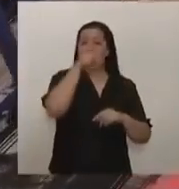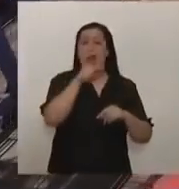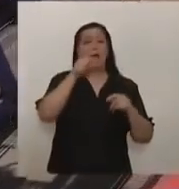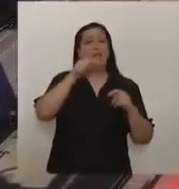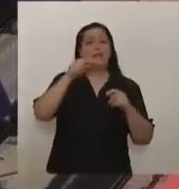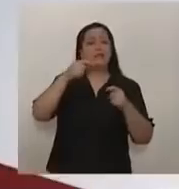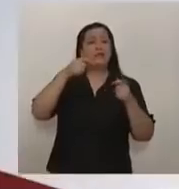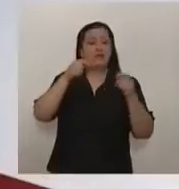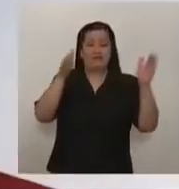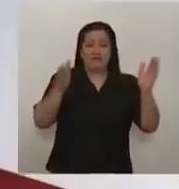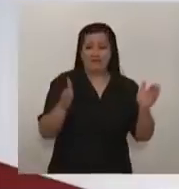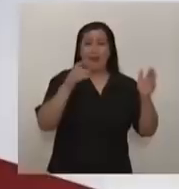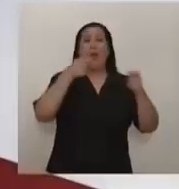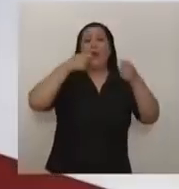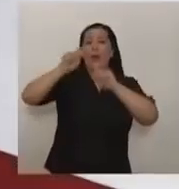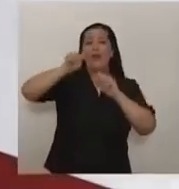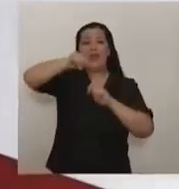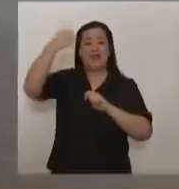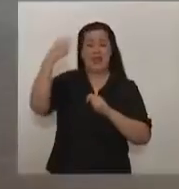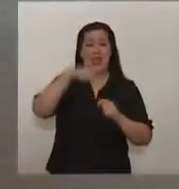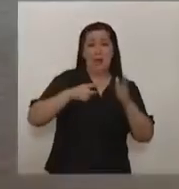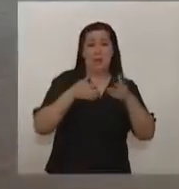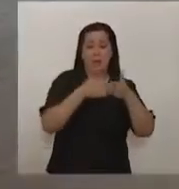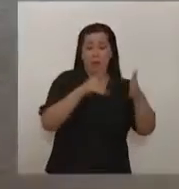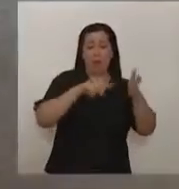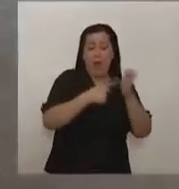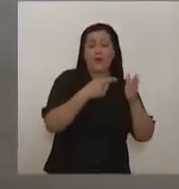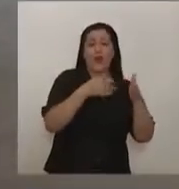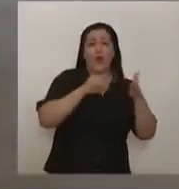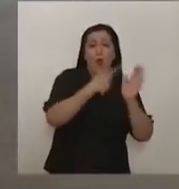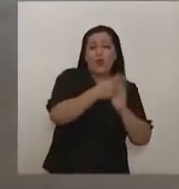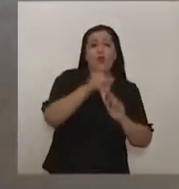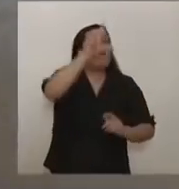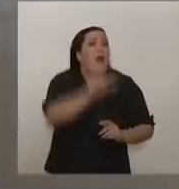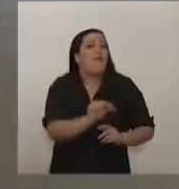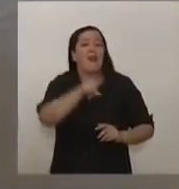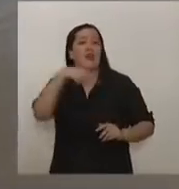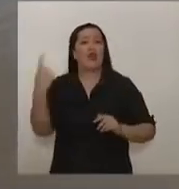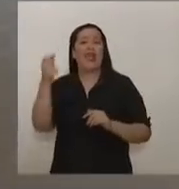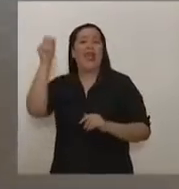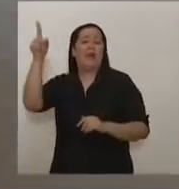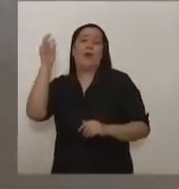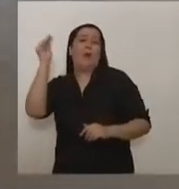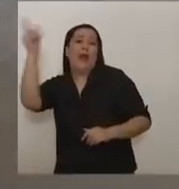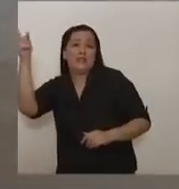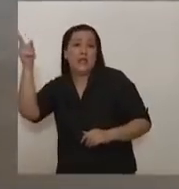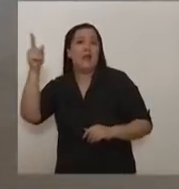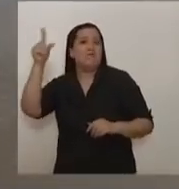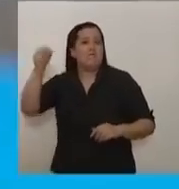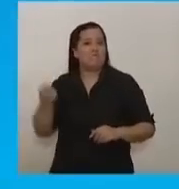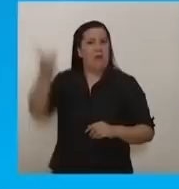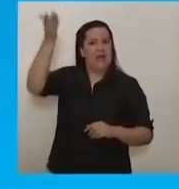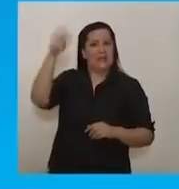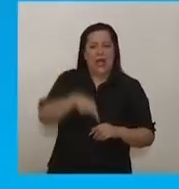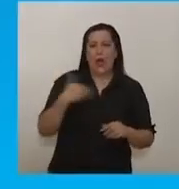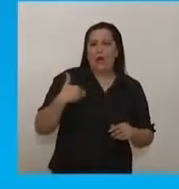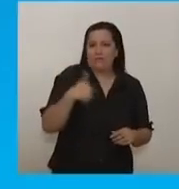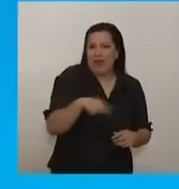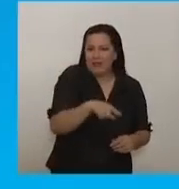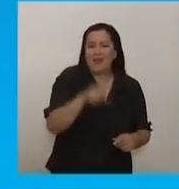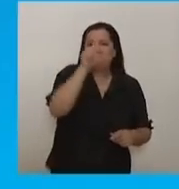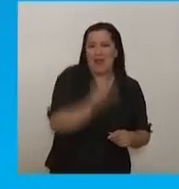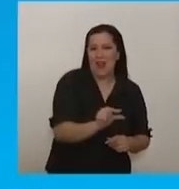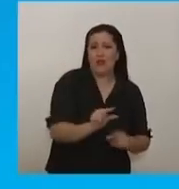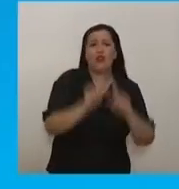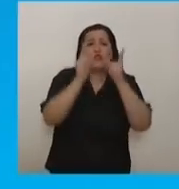exportar un contenedor desde el puerto de Buenos Aires es más barato que hacerlo desde el puerto de Santos en Brasil. Dejamos